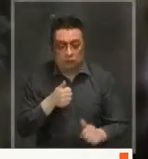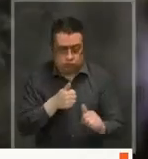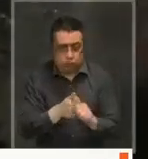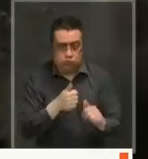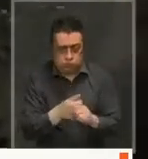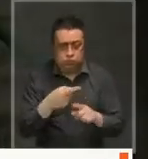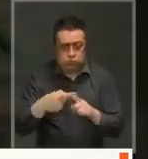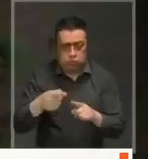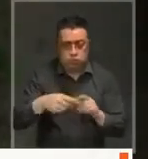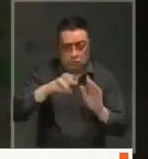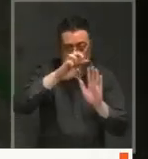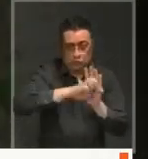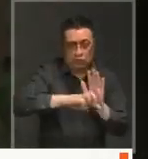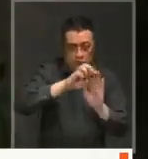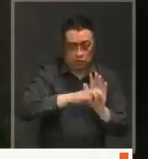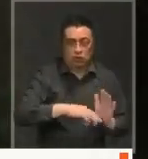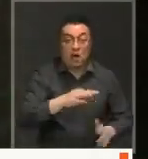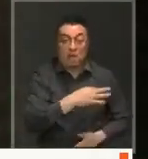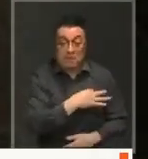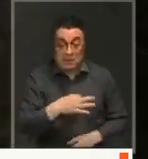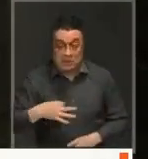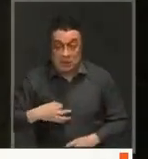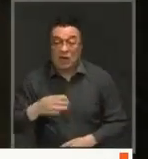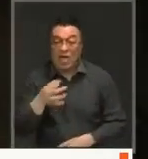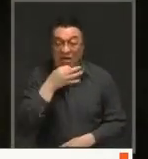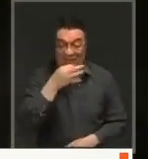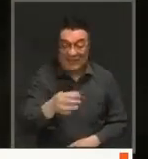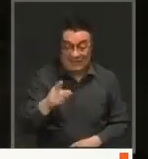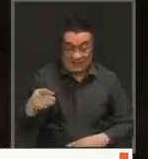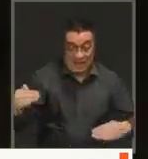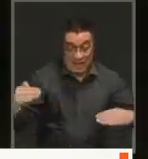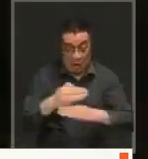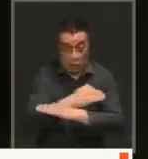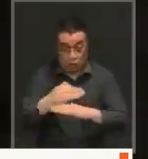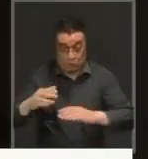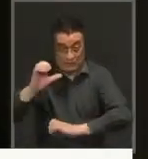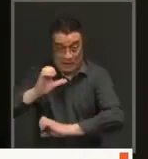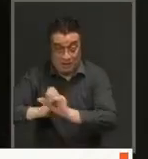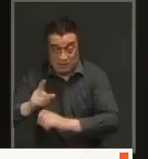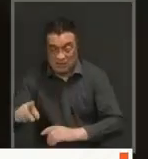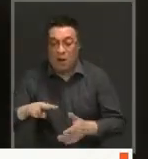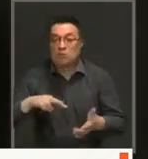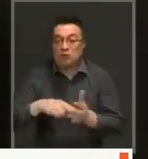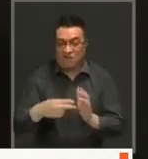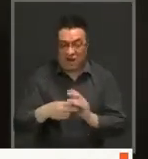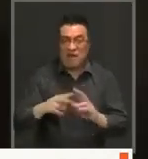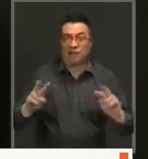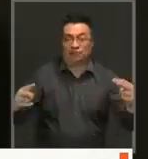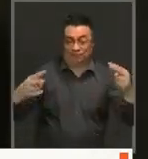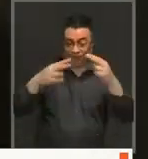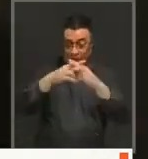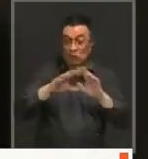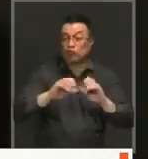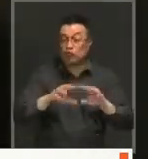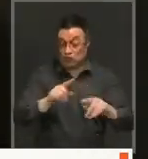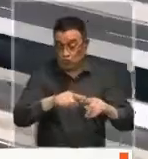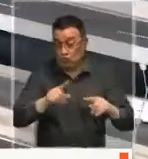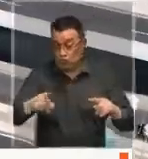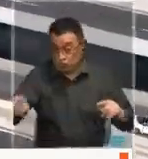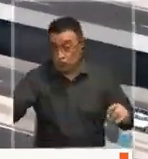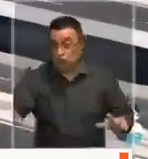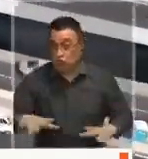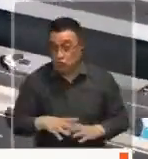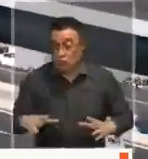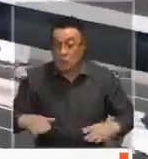varios proyectos a algunos ministerios, asegura que AVO 1 tiene serios problemas en infraestructura en algunos tramos.